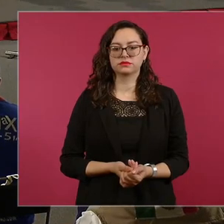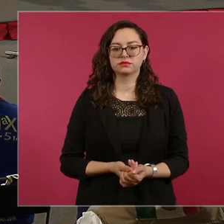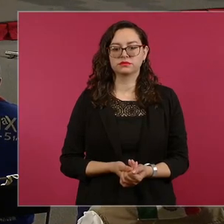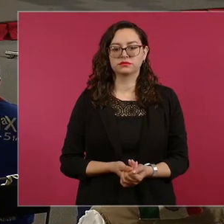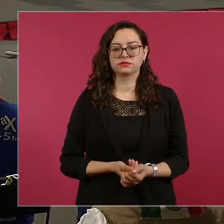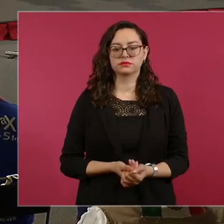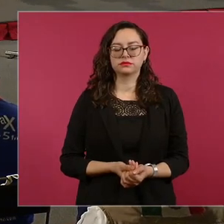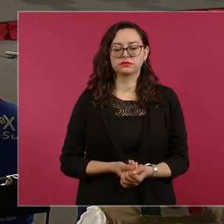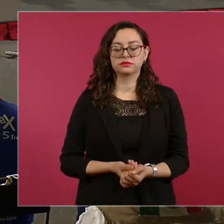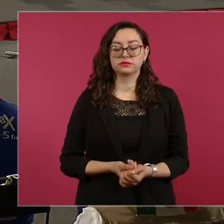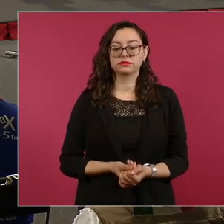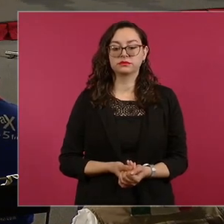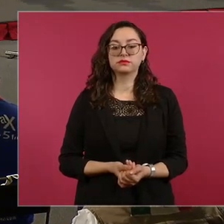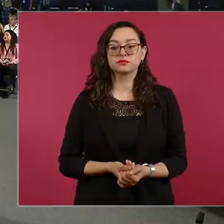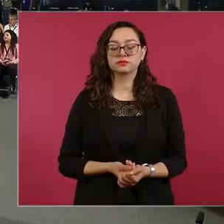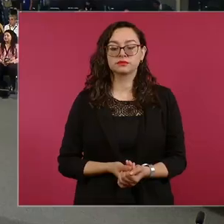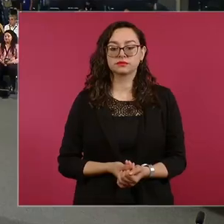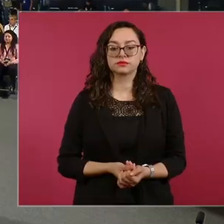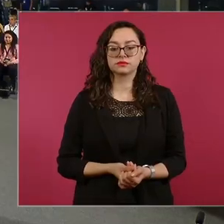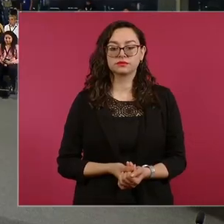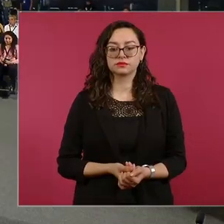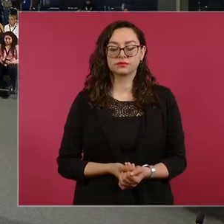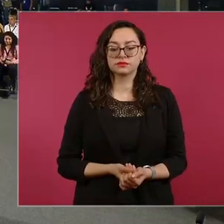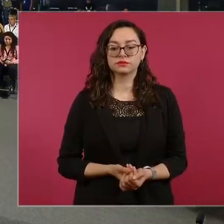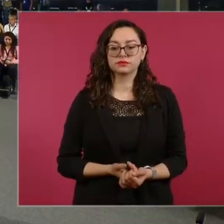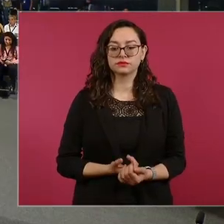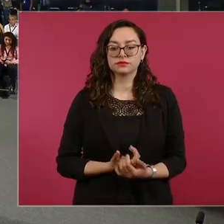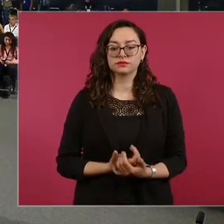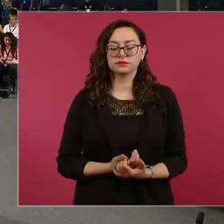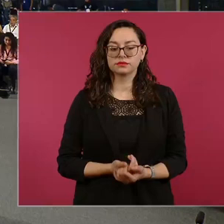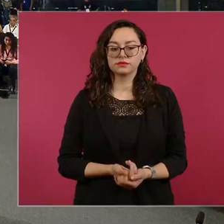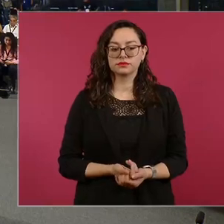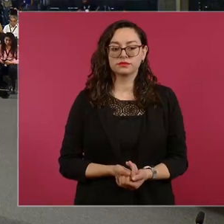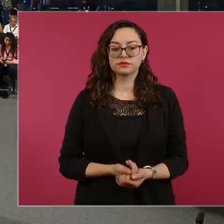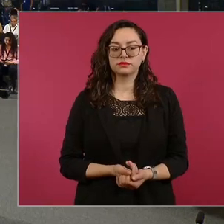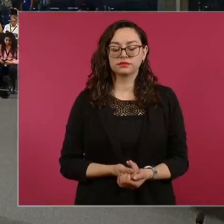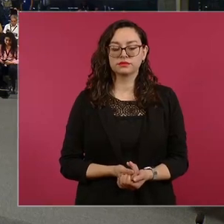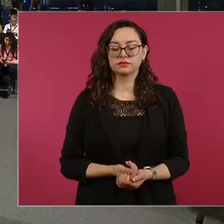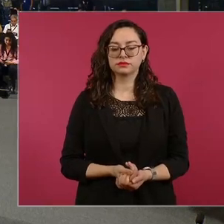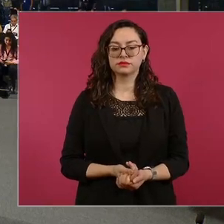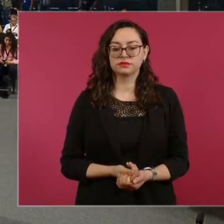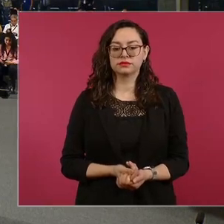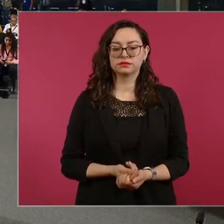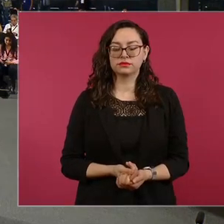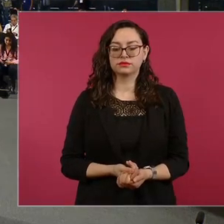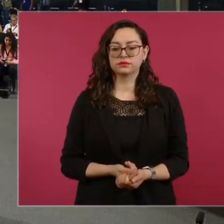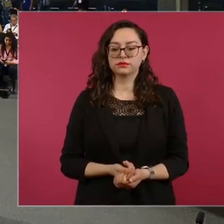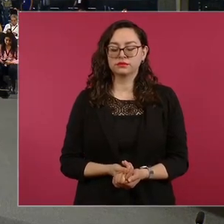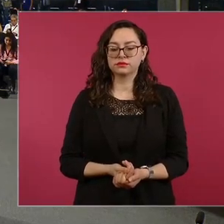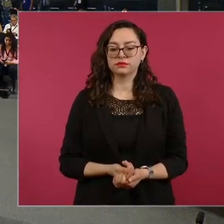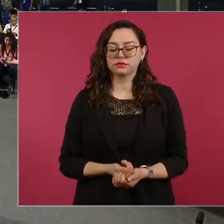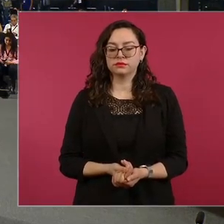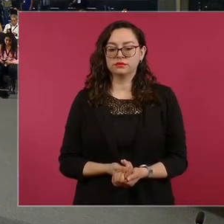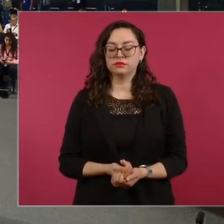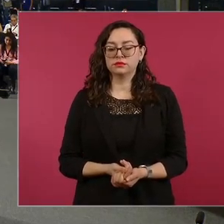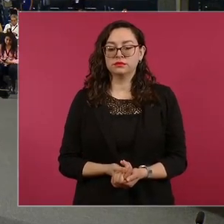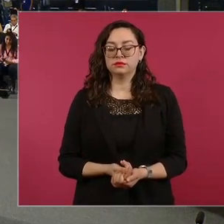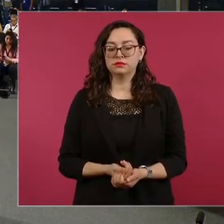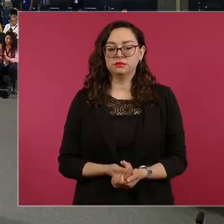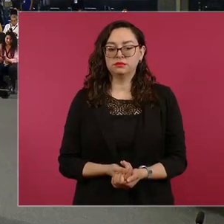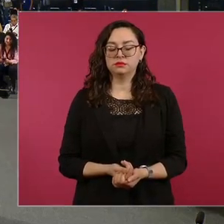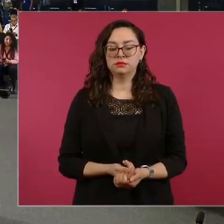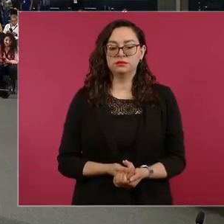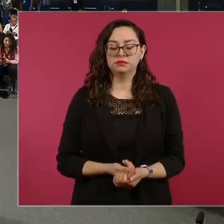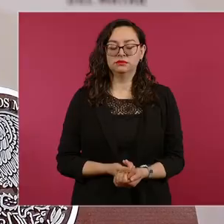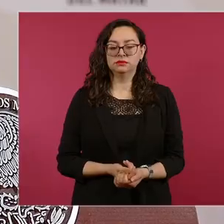Con el propósito de dar respuesta a la solicitud que se